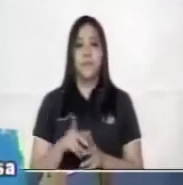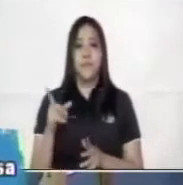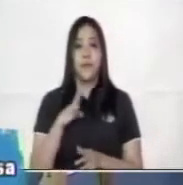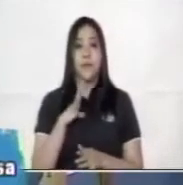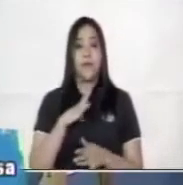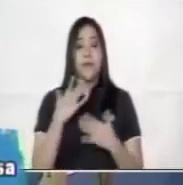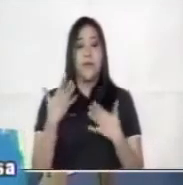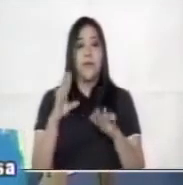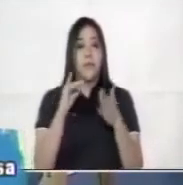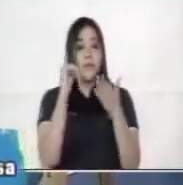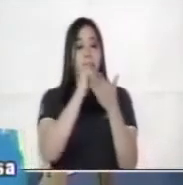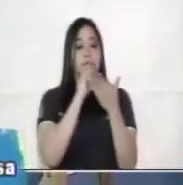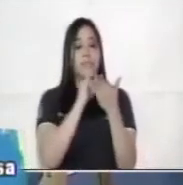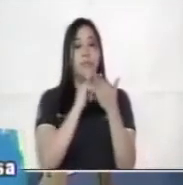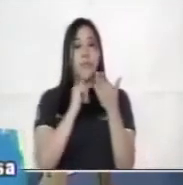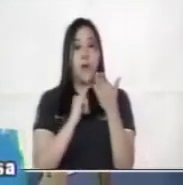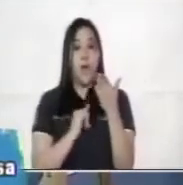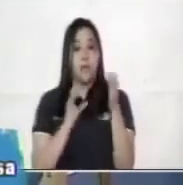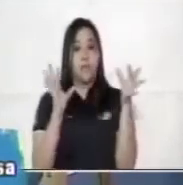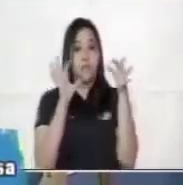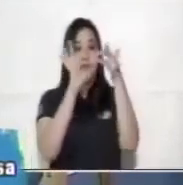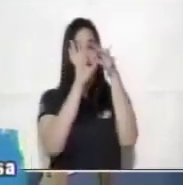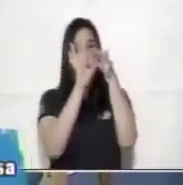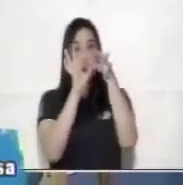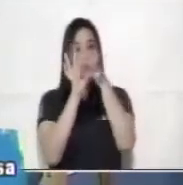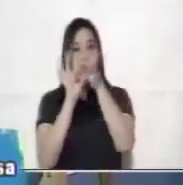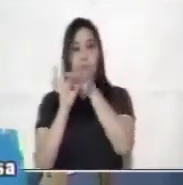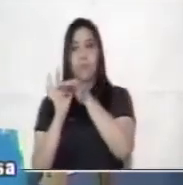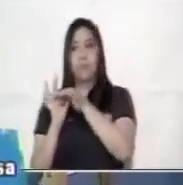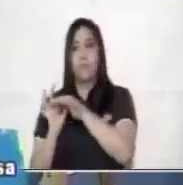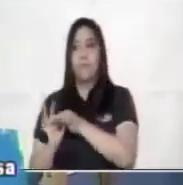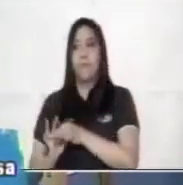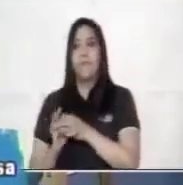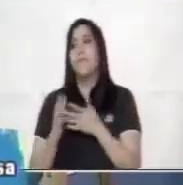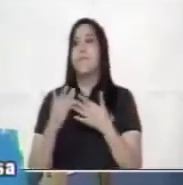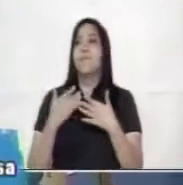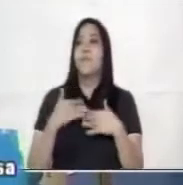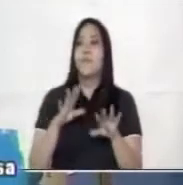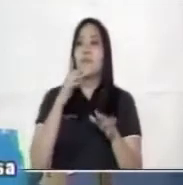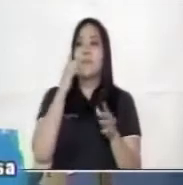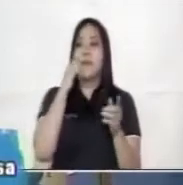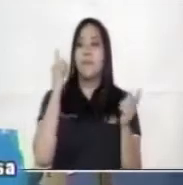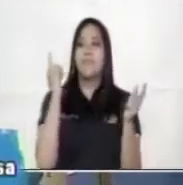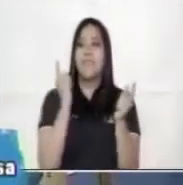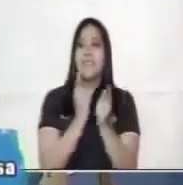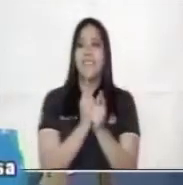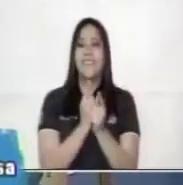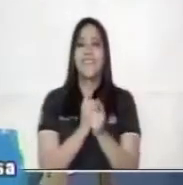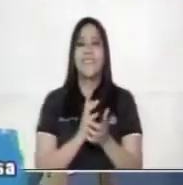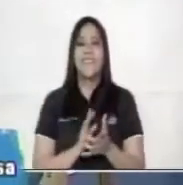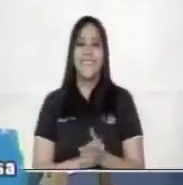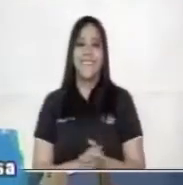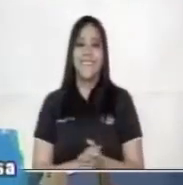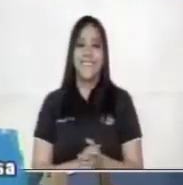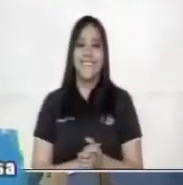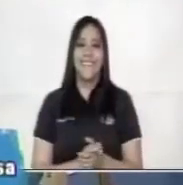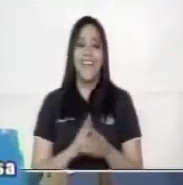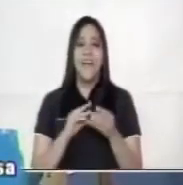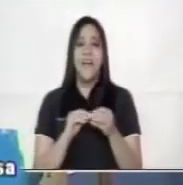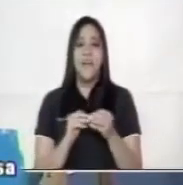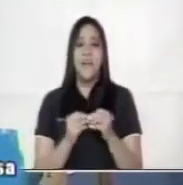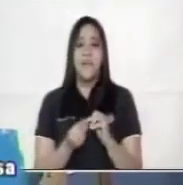Dibujada que pasa por los puntos. Bien. Y ahora, vamos a encontrar los